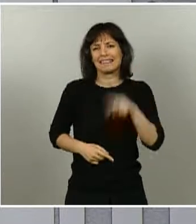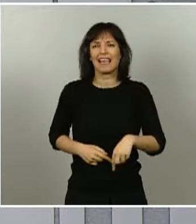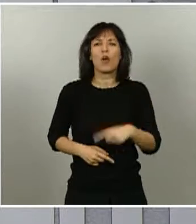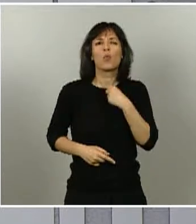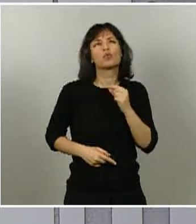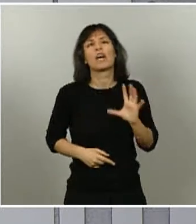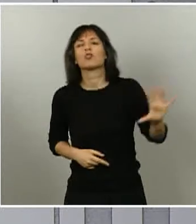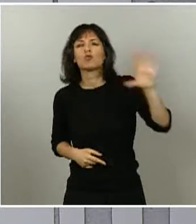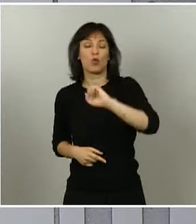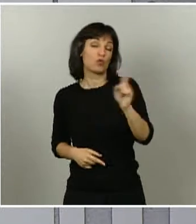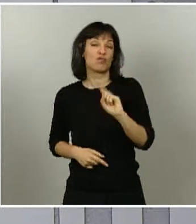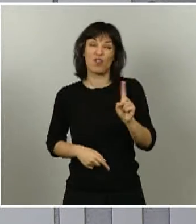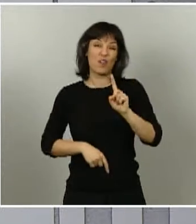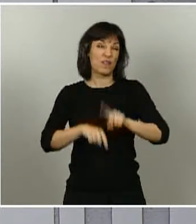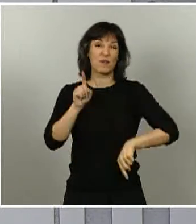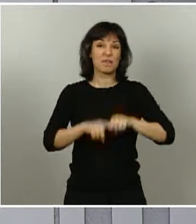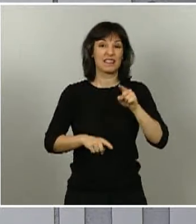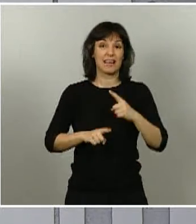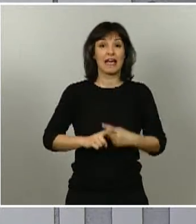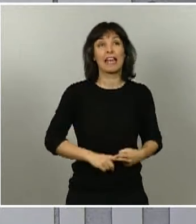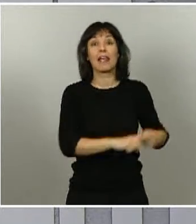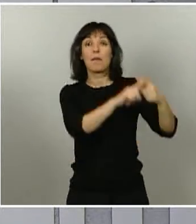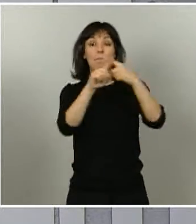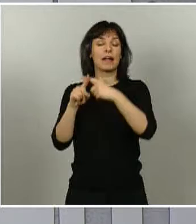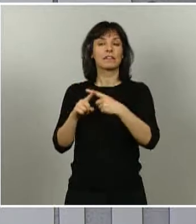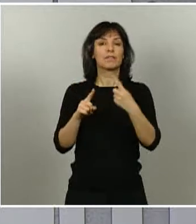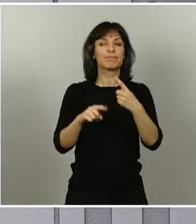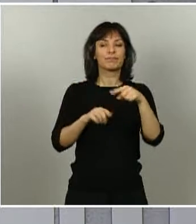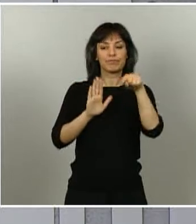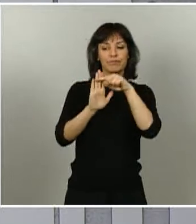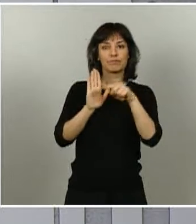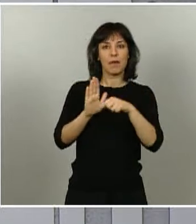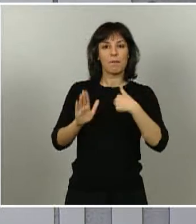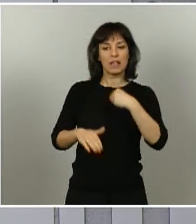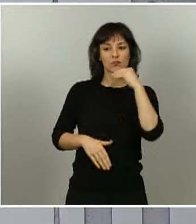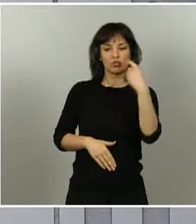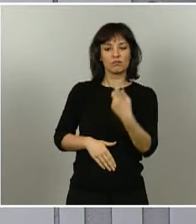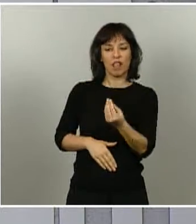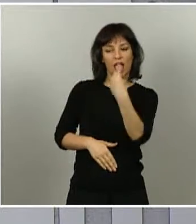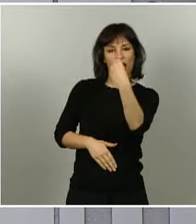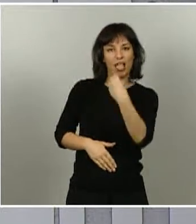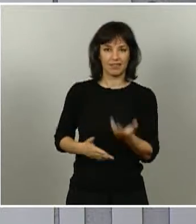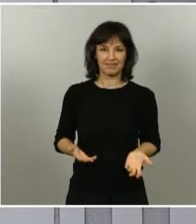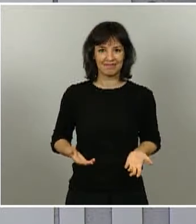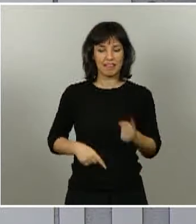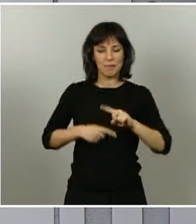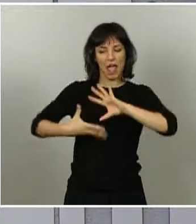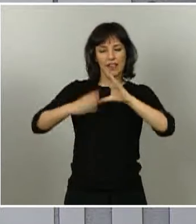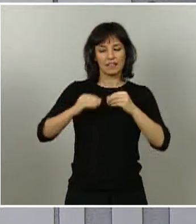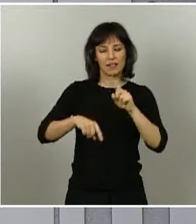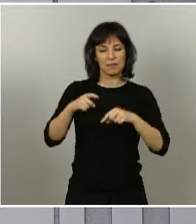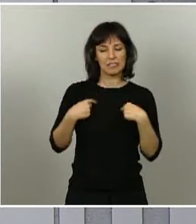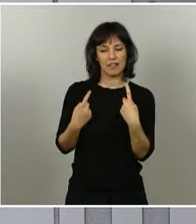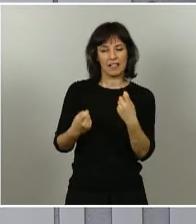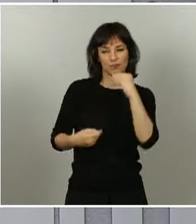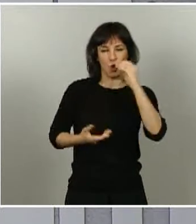Cada uno le gustaría que el reparto se hiciera con los parámetros que mejor le viene, como si dijéramos con su traje a medida, pero es imposible tener un